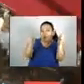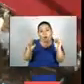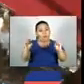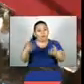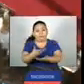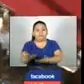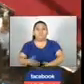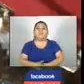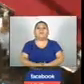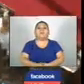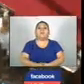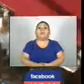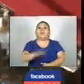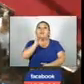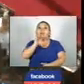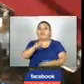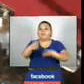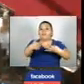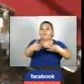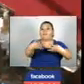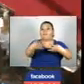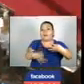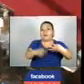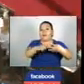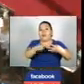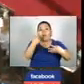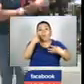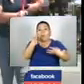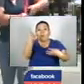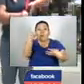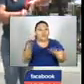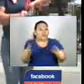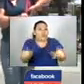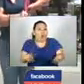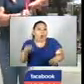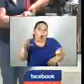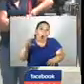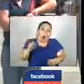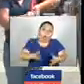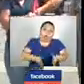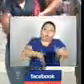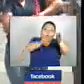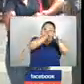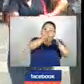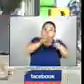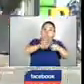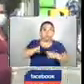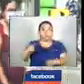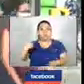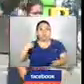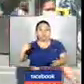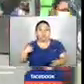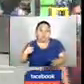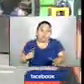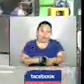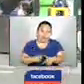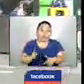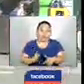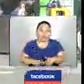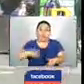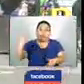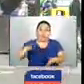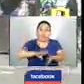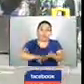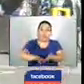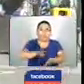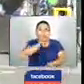públicos. La ley también contempla que toda persona natural o jurídica que incumpla con las medidas establecidas incurrirá en una multa